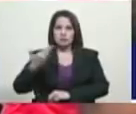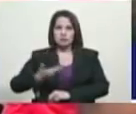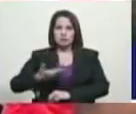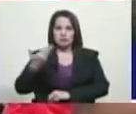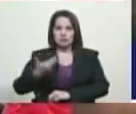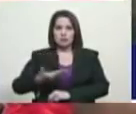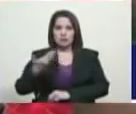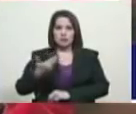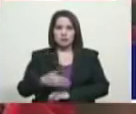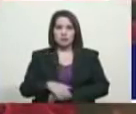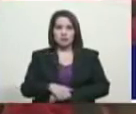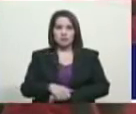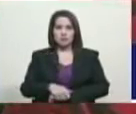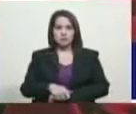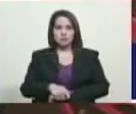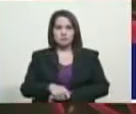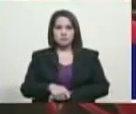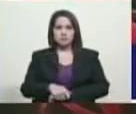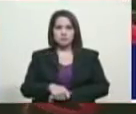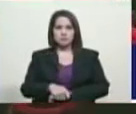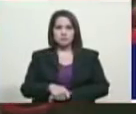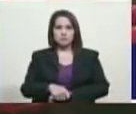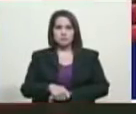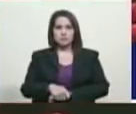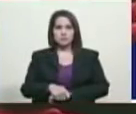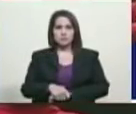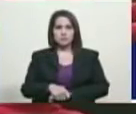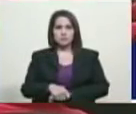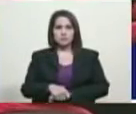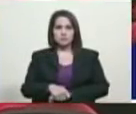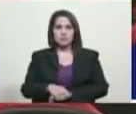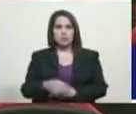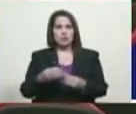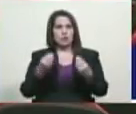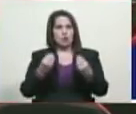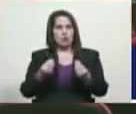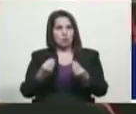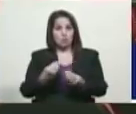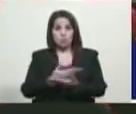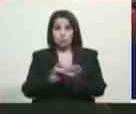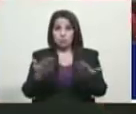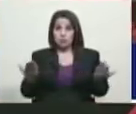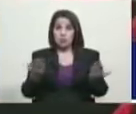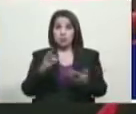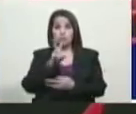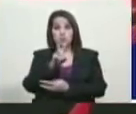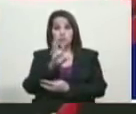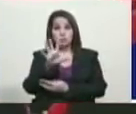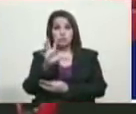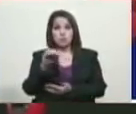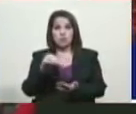llevarlo a su máxima expresión. Fíjense ustedes, de los